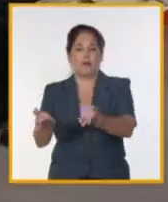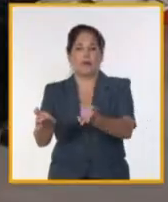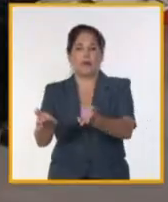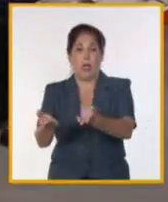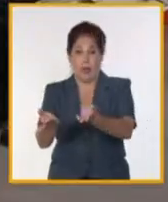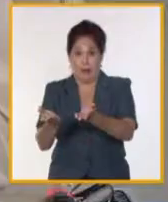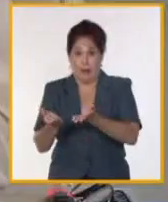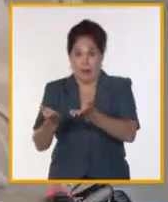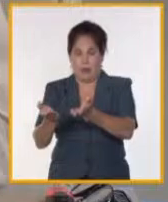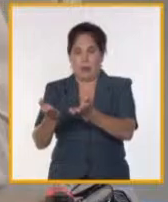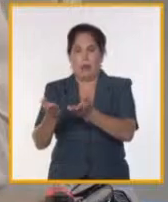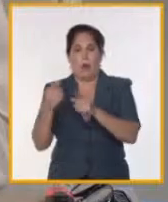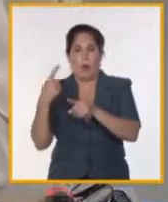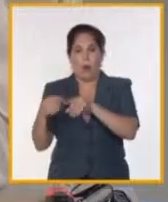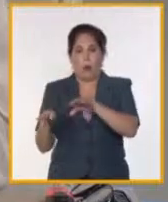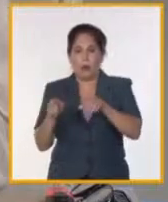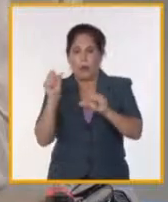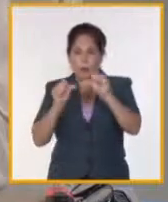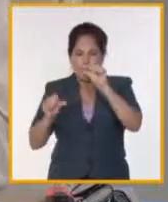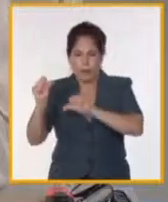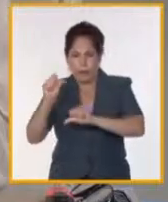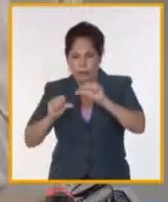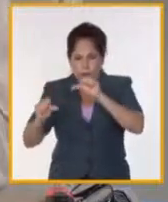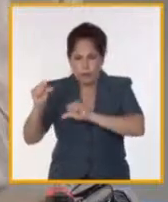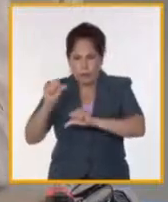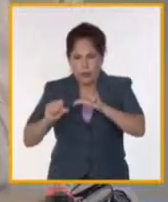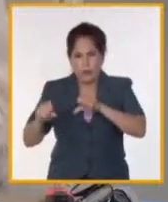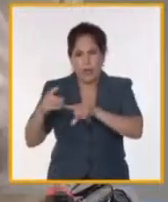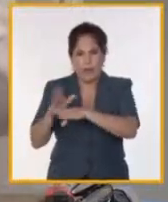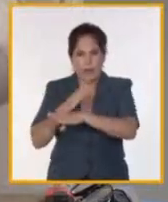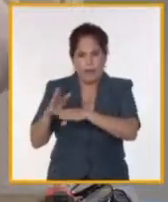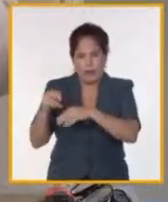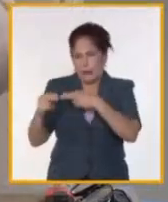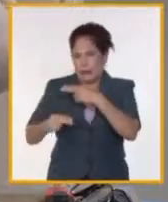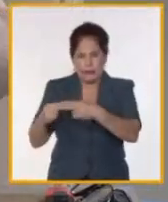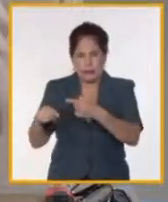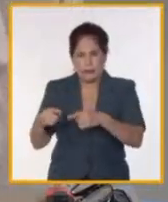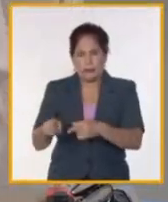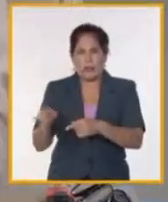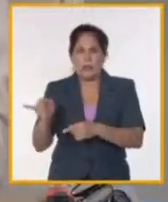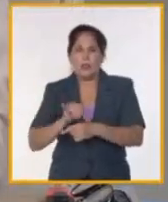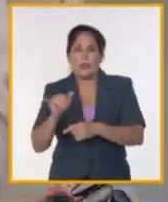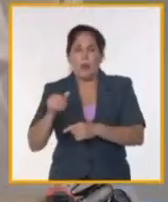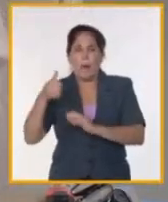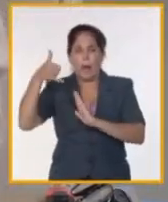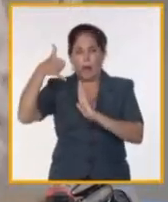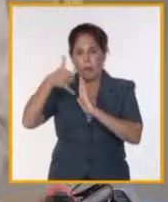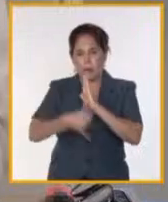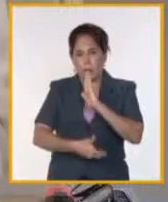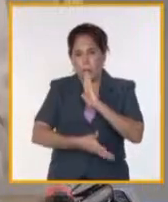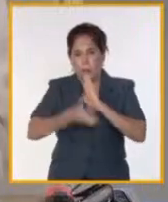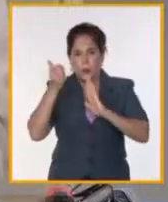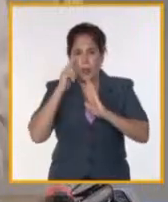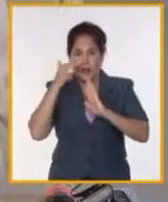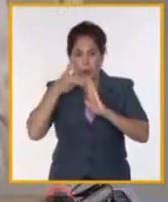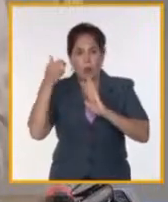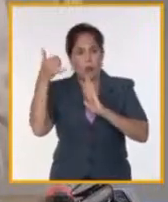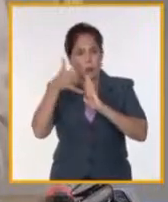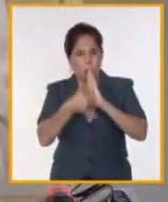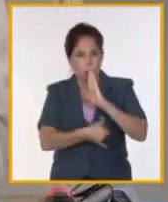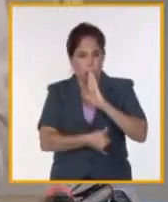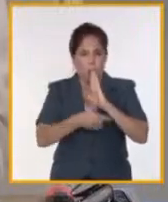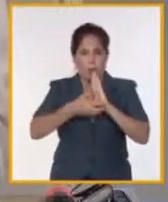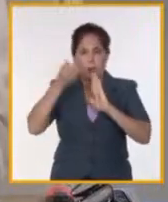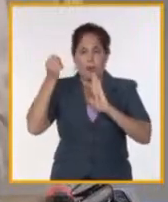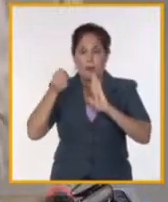para la formulación de lodos de perforación, que se utiliza en la perforación de pozos de petróleo.